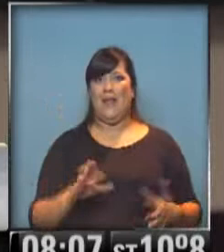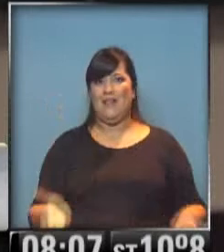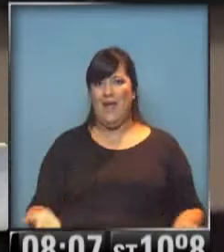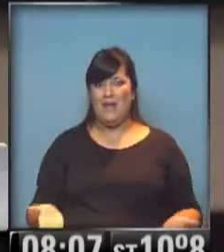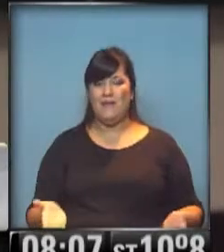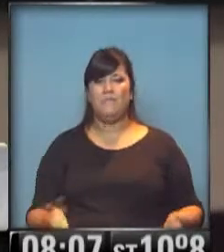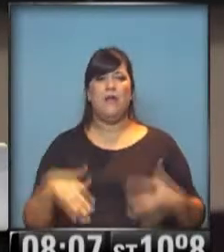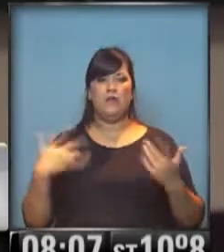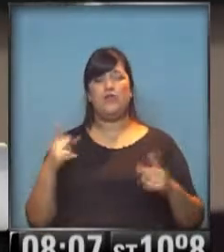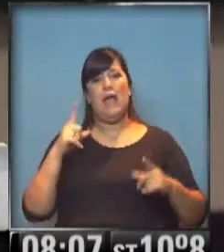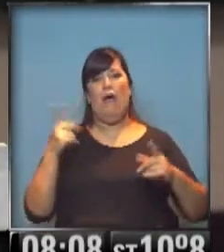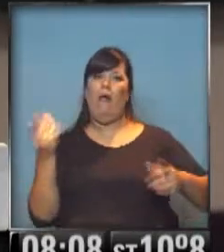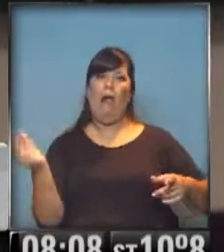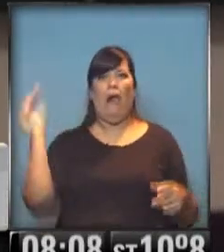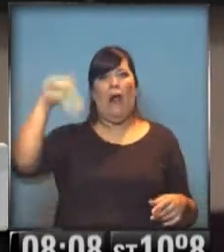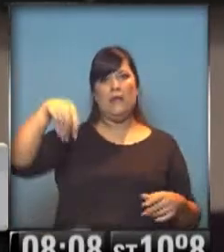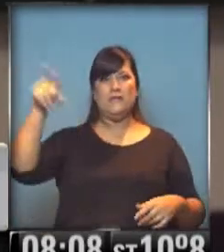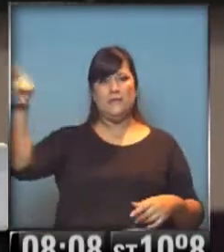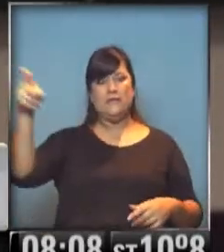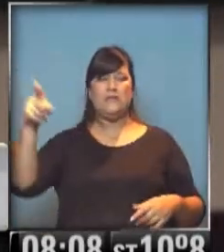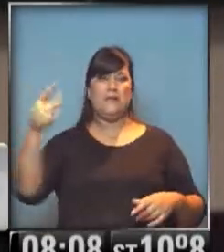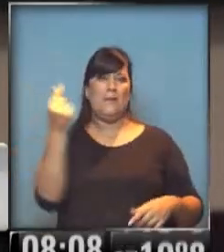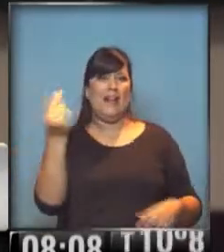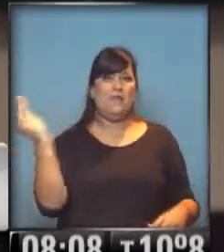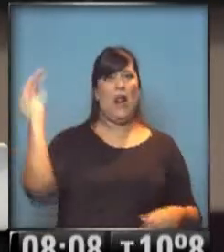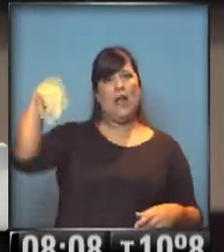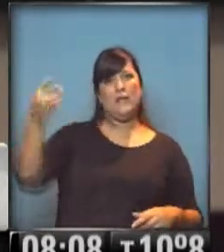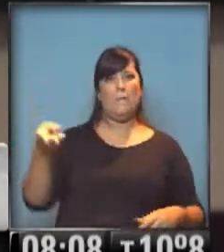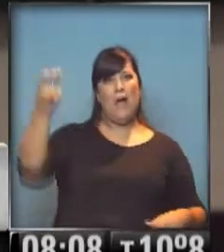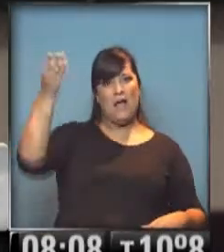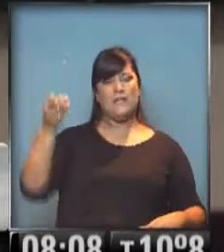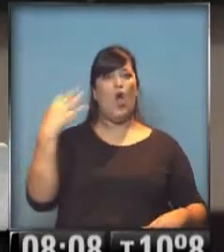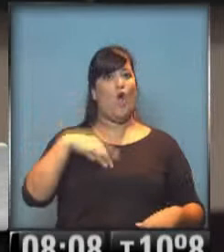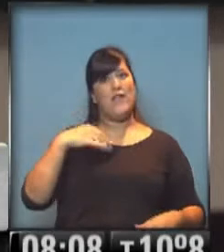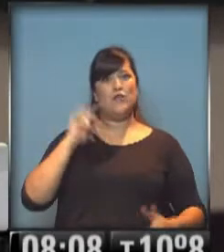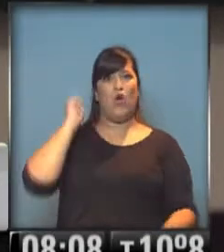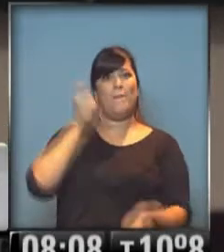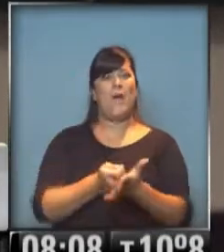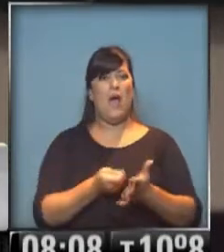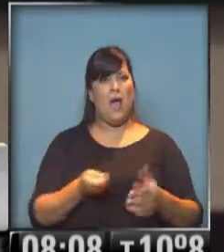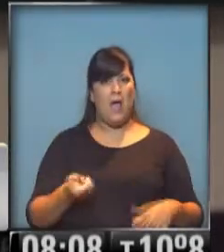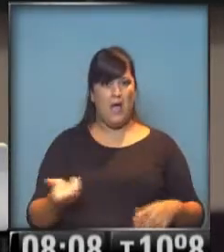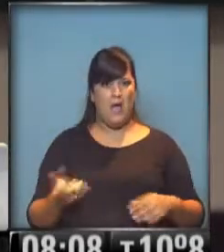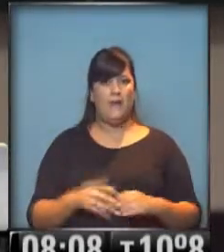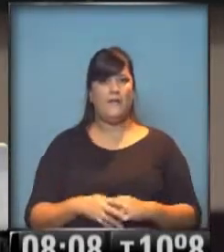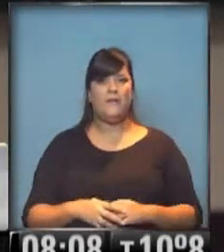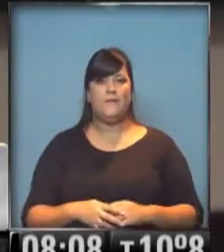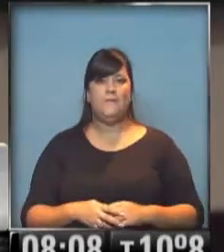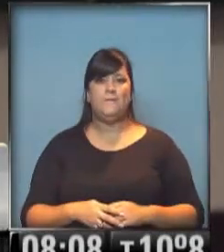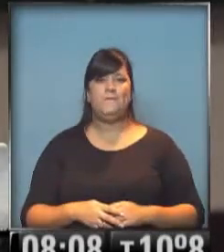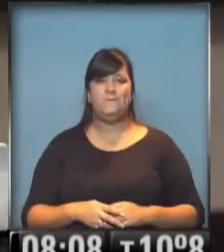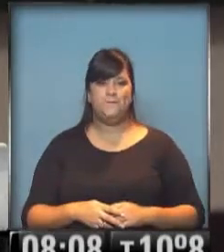exagera el precio con lo cual obliga al consumidor a pagar un plus mayor de esos 20 pesos